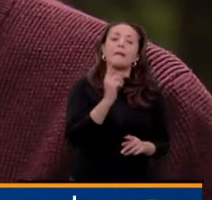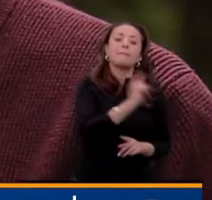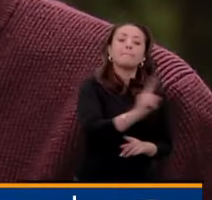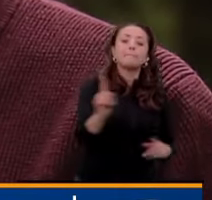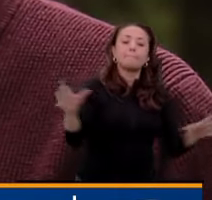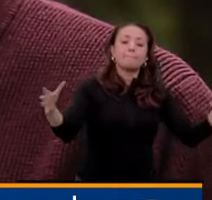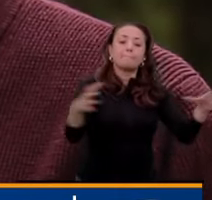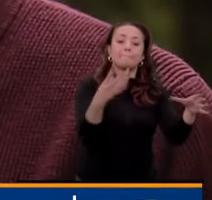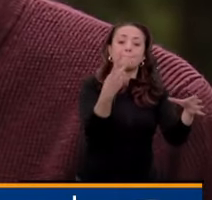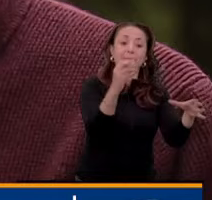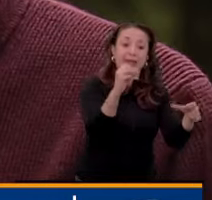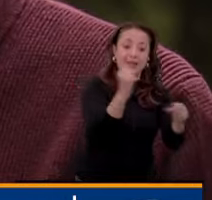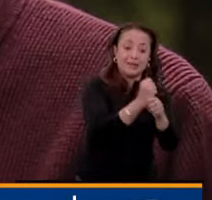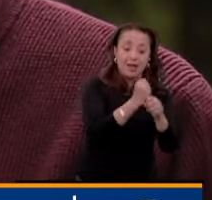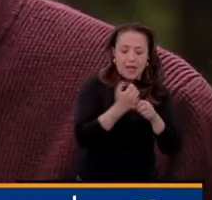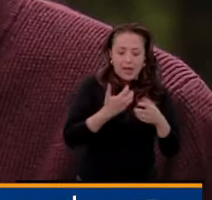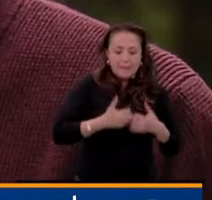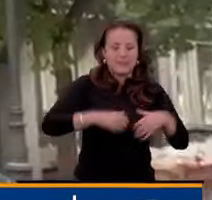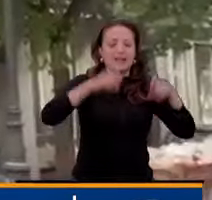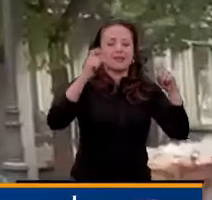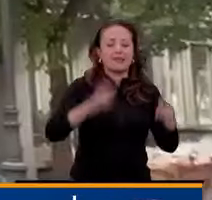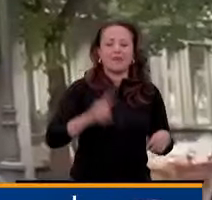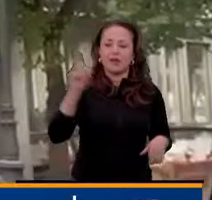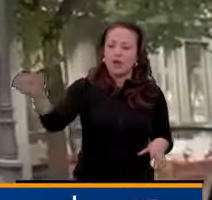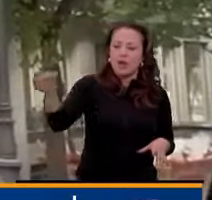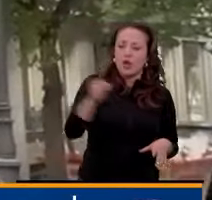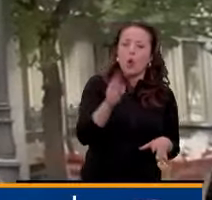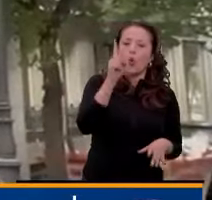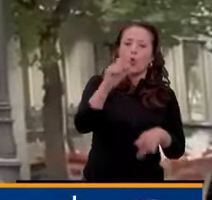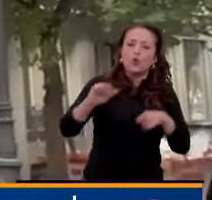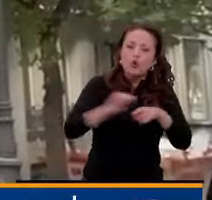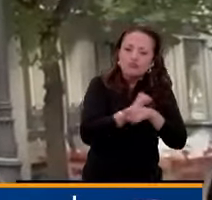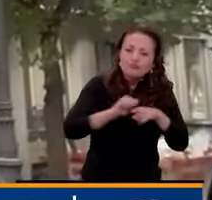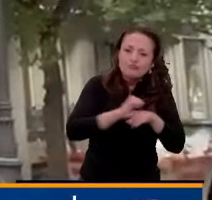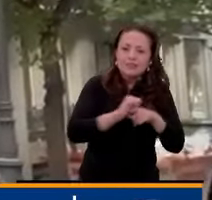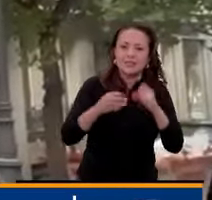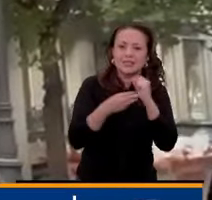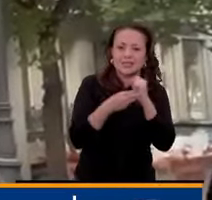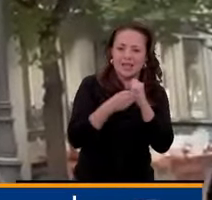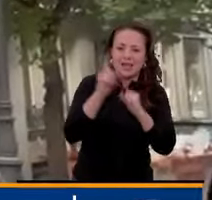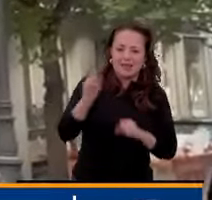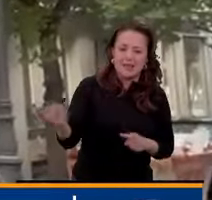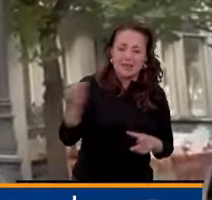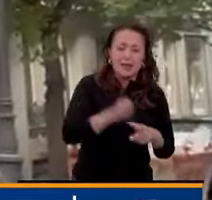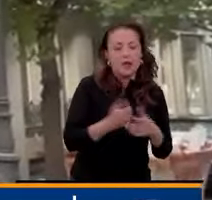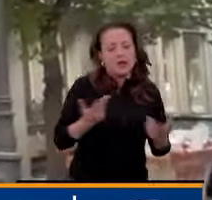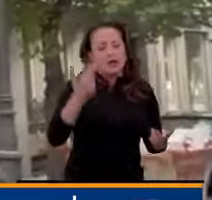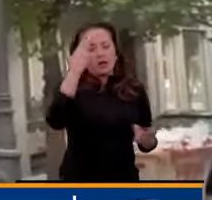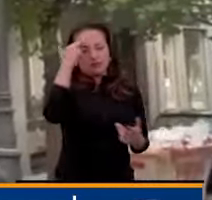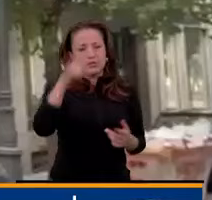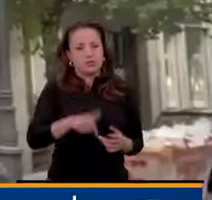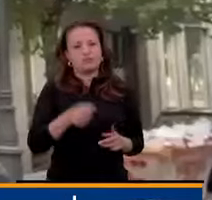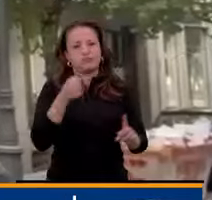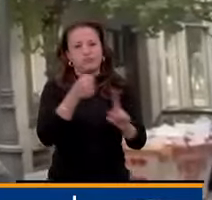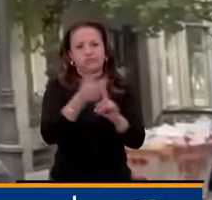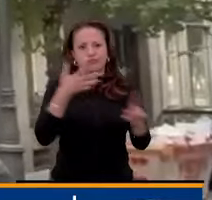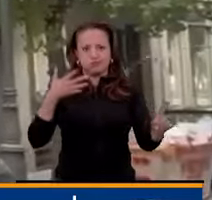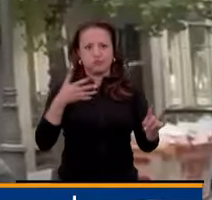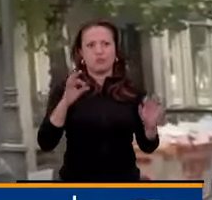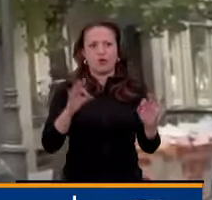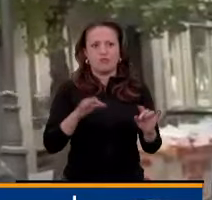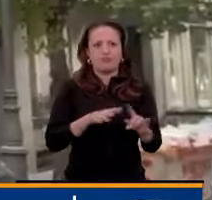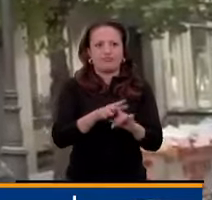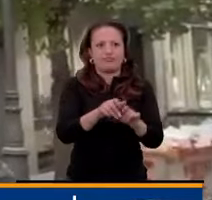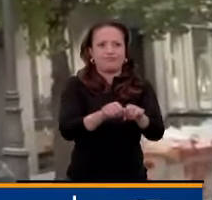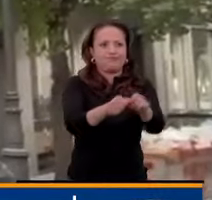una empresa debe tener al menos un aprendiz. Que obviamente esto va a generar un impacto absolutamente nocivo